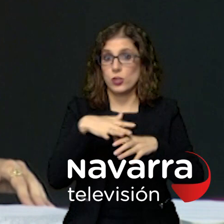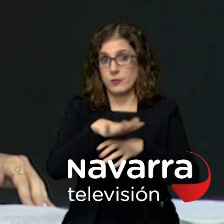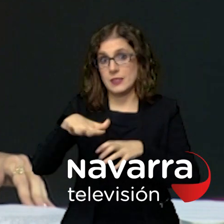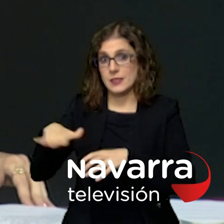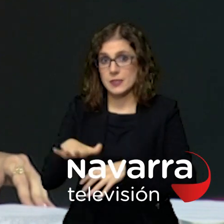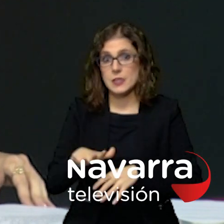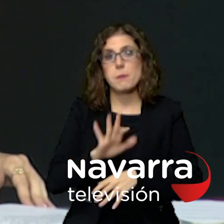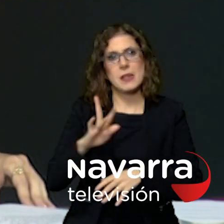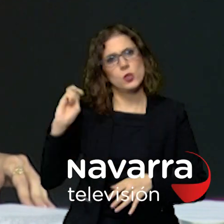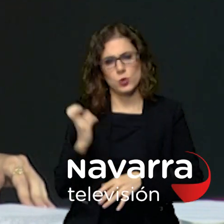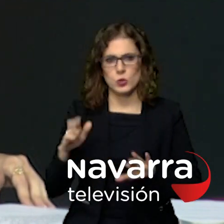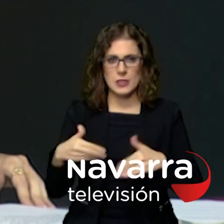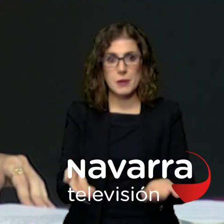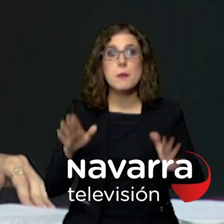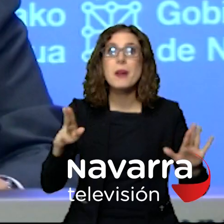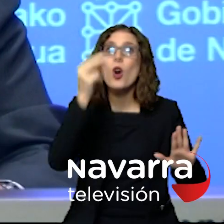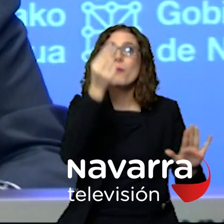a cuánto asciende el coste total.